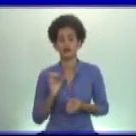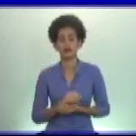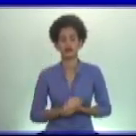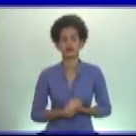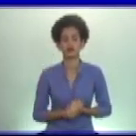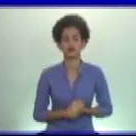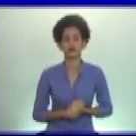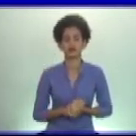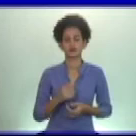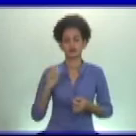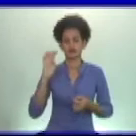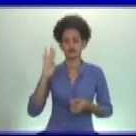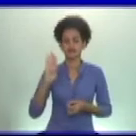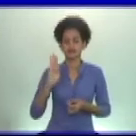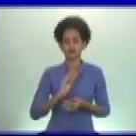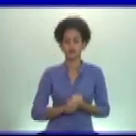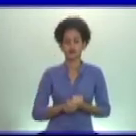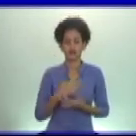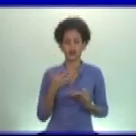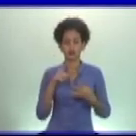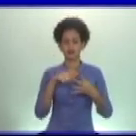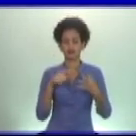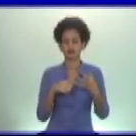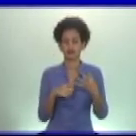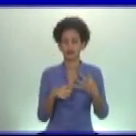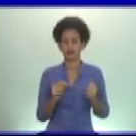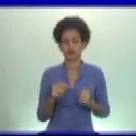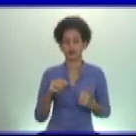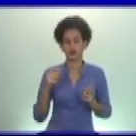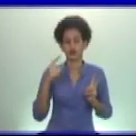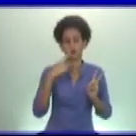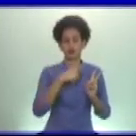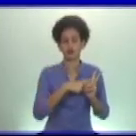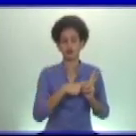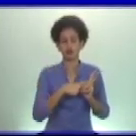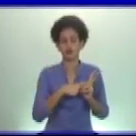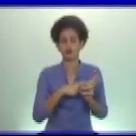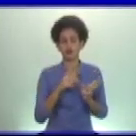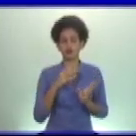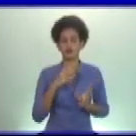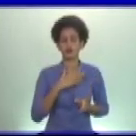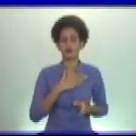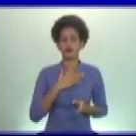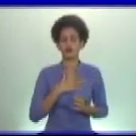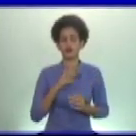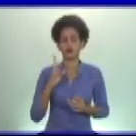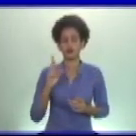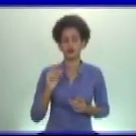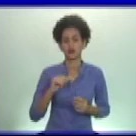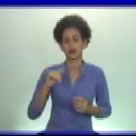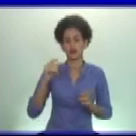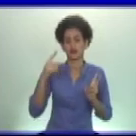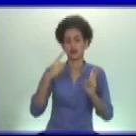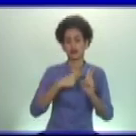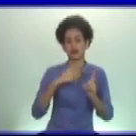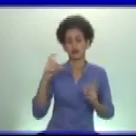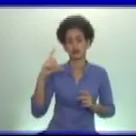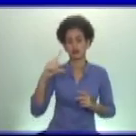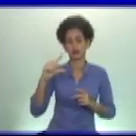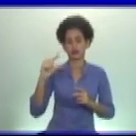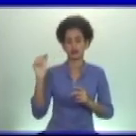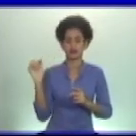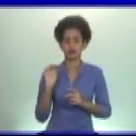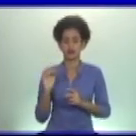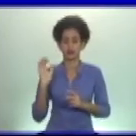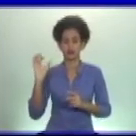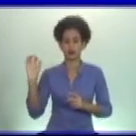función. Me dice mayores que 0, los reales, mayores que 2, mayores que menos 2. Bien, llamamos la